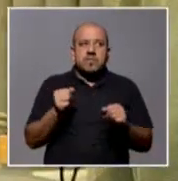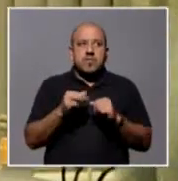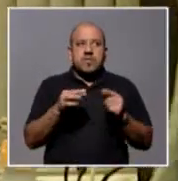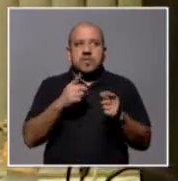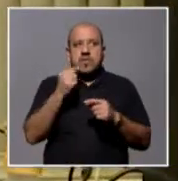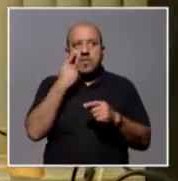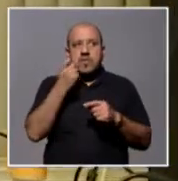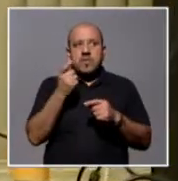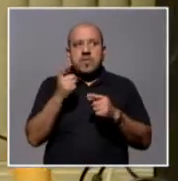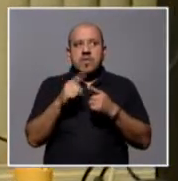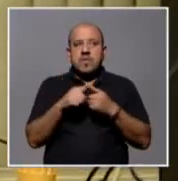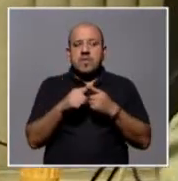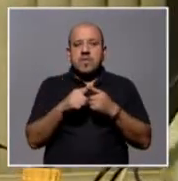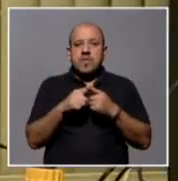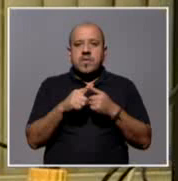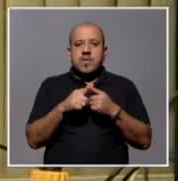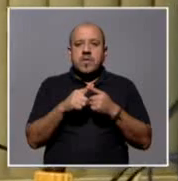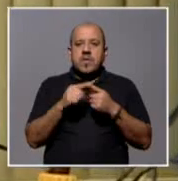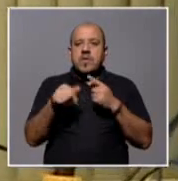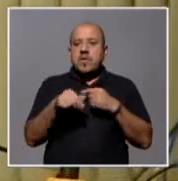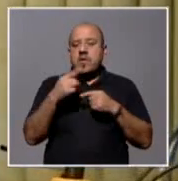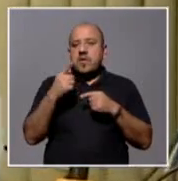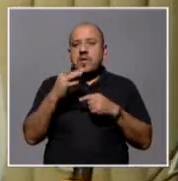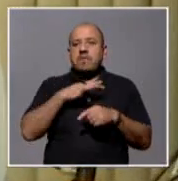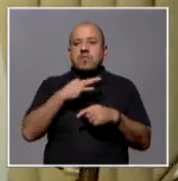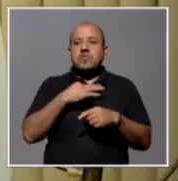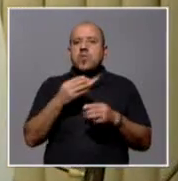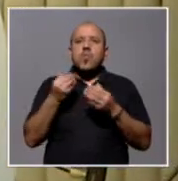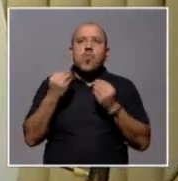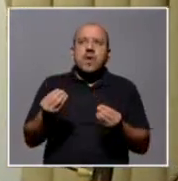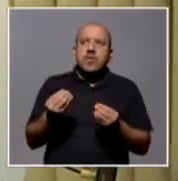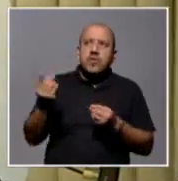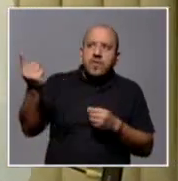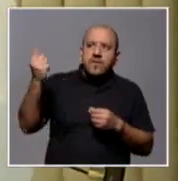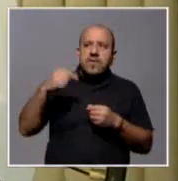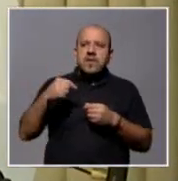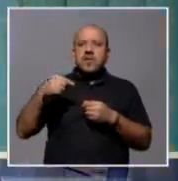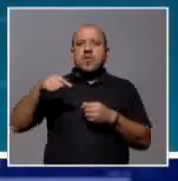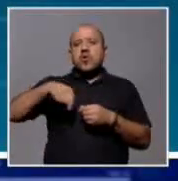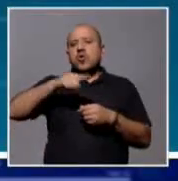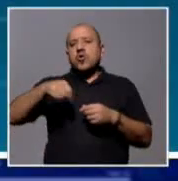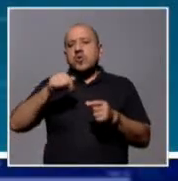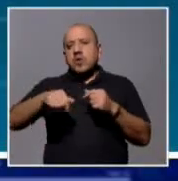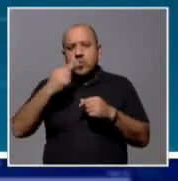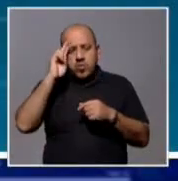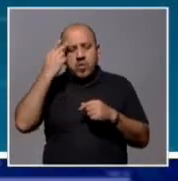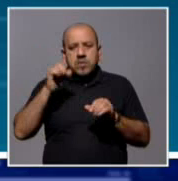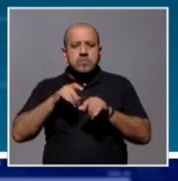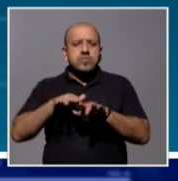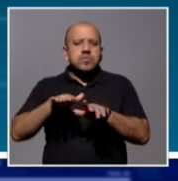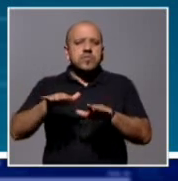dimensionar la introducción del virus en el país, en qué momento entró, dónde está circulando por el país, si